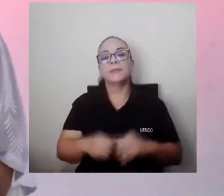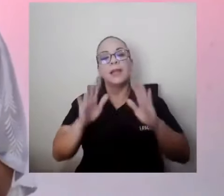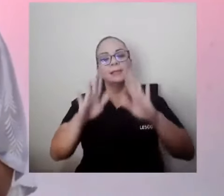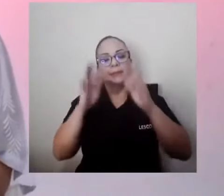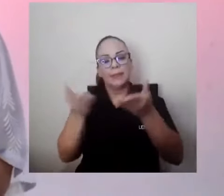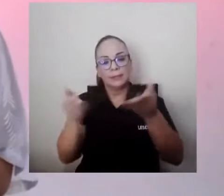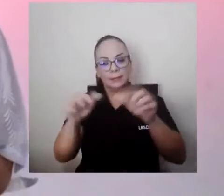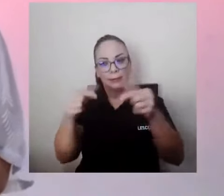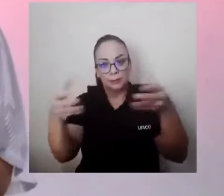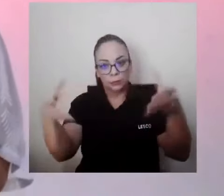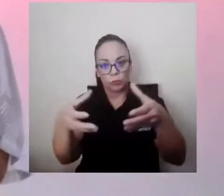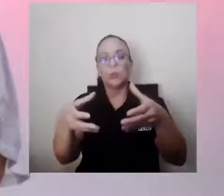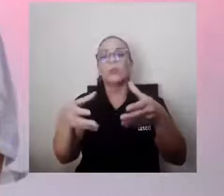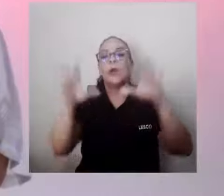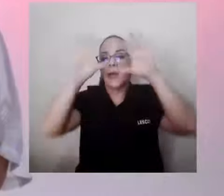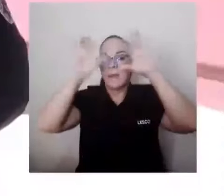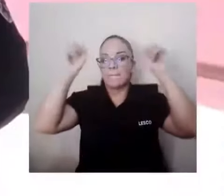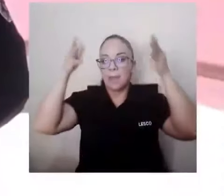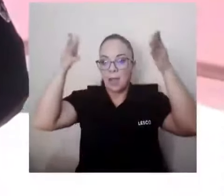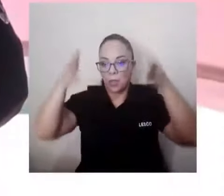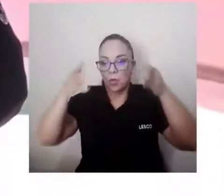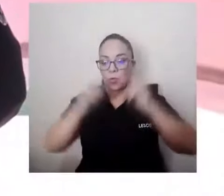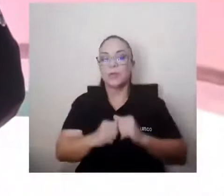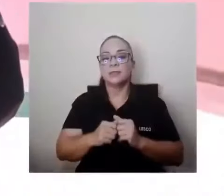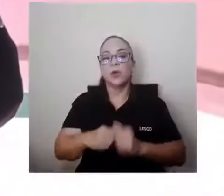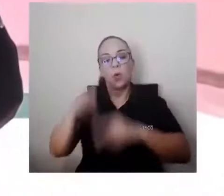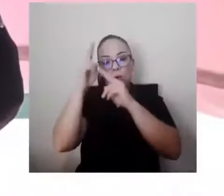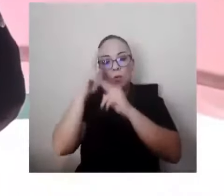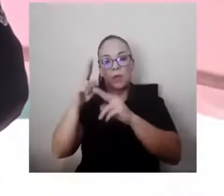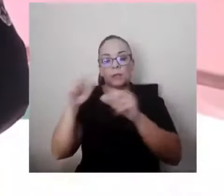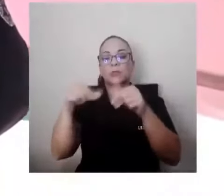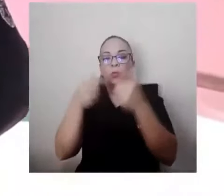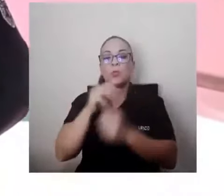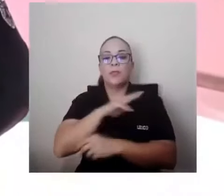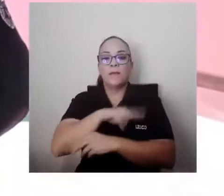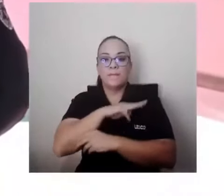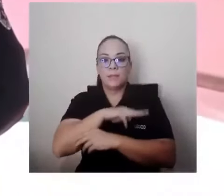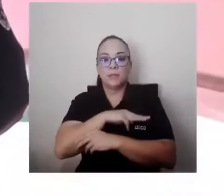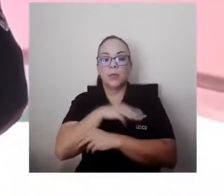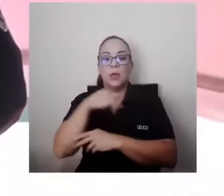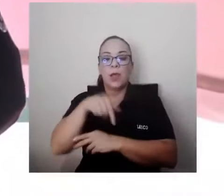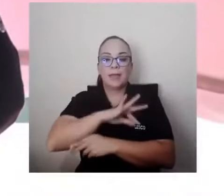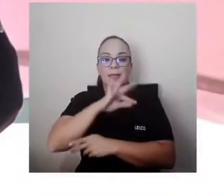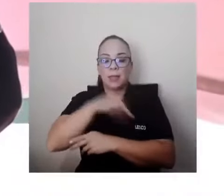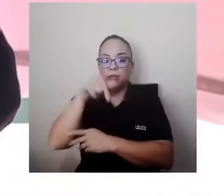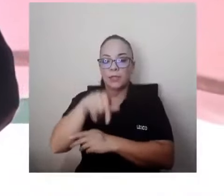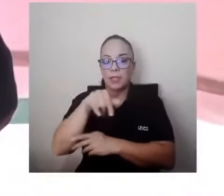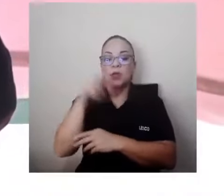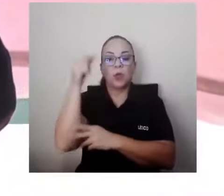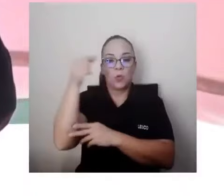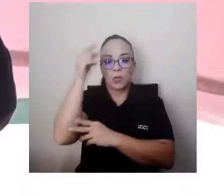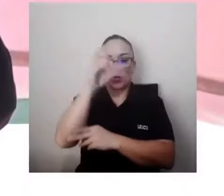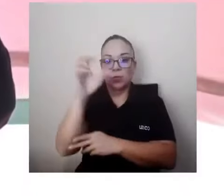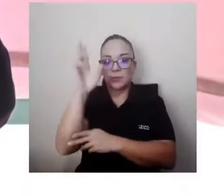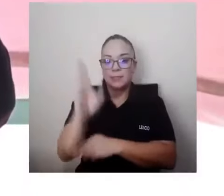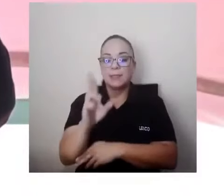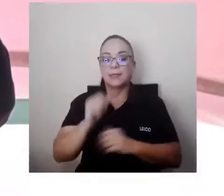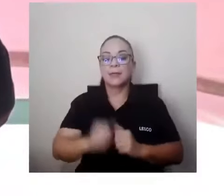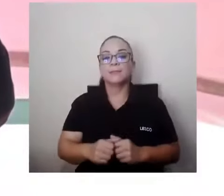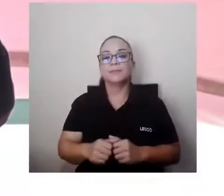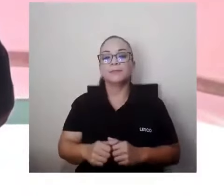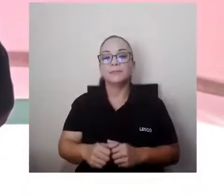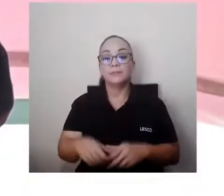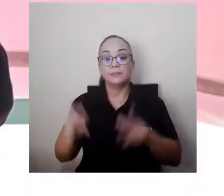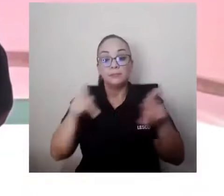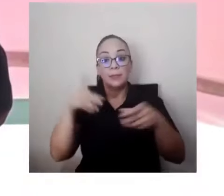señores embajadores y honorables jefes de misión acreditados ante el Gobierno de la República, señores diputados